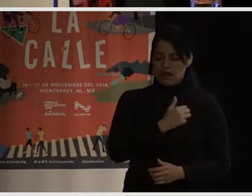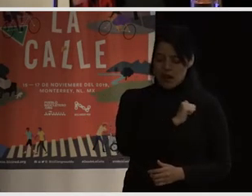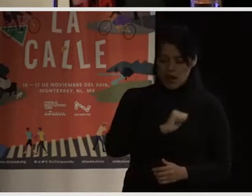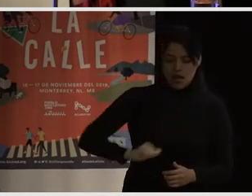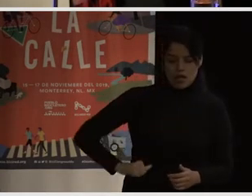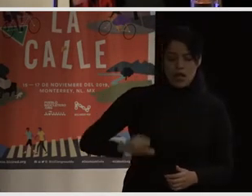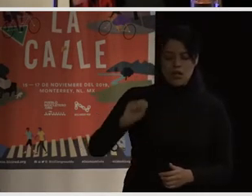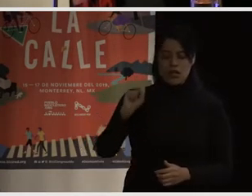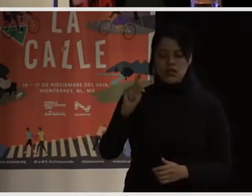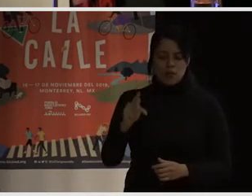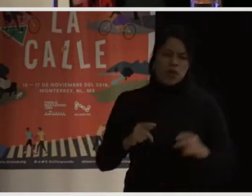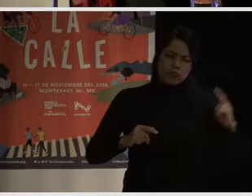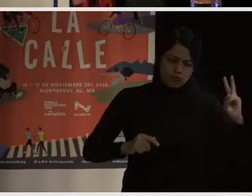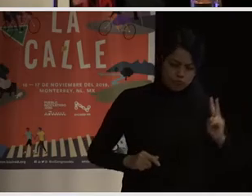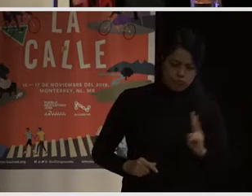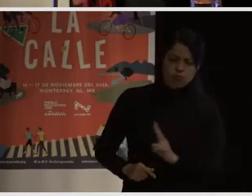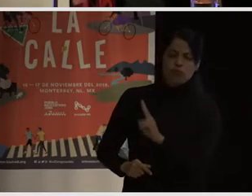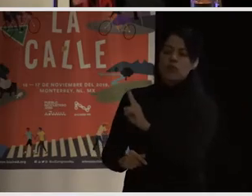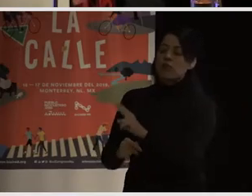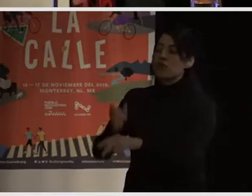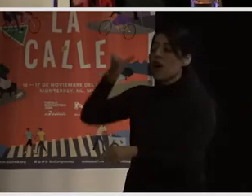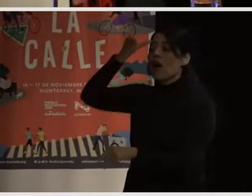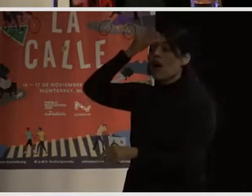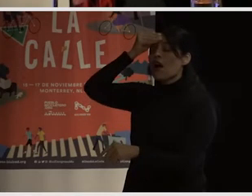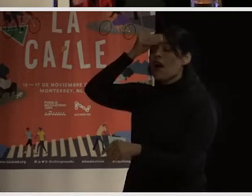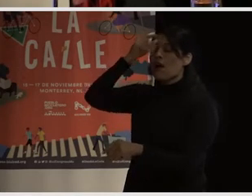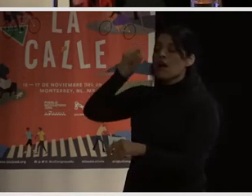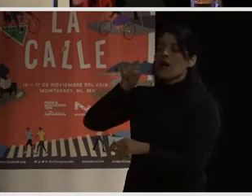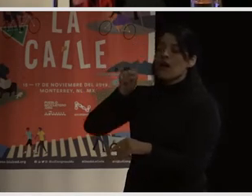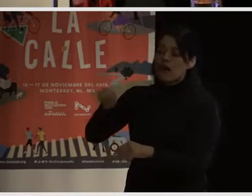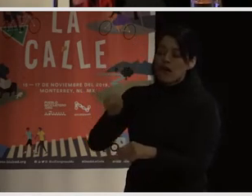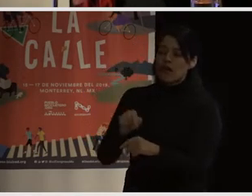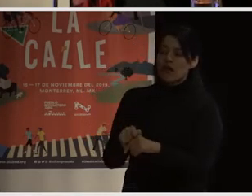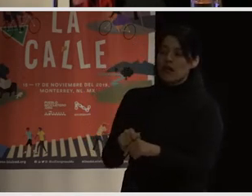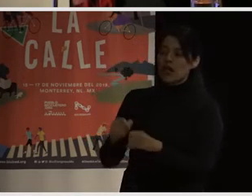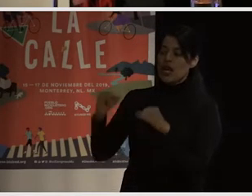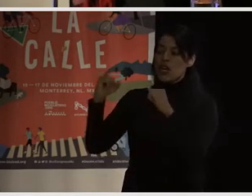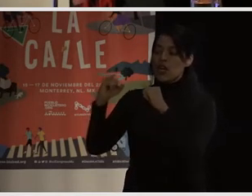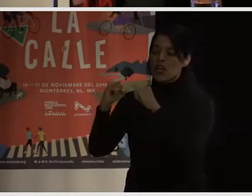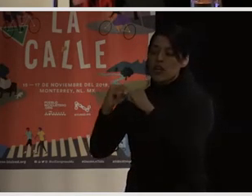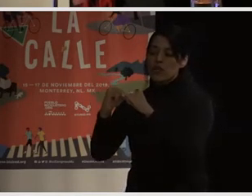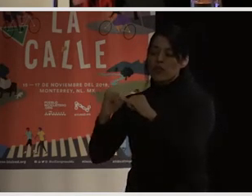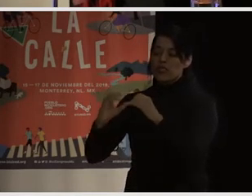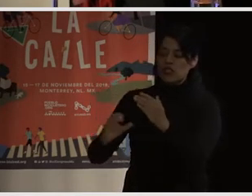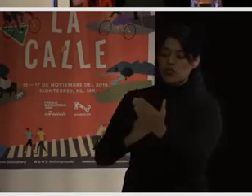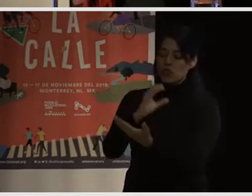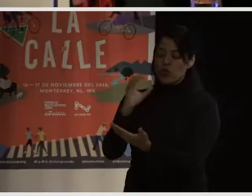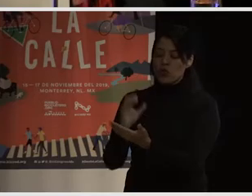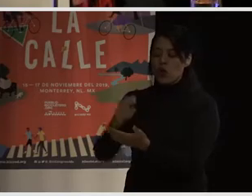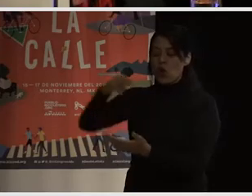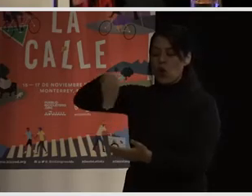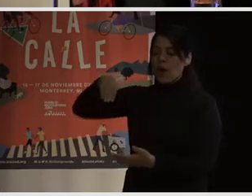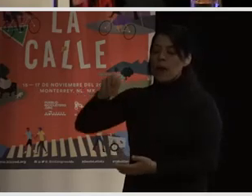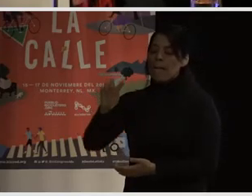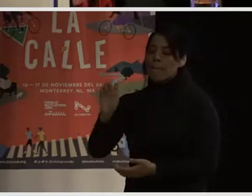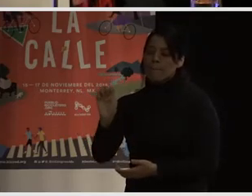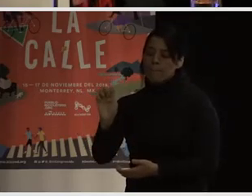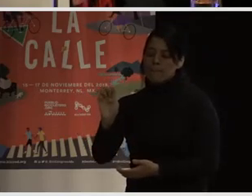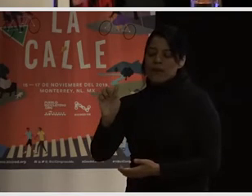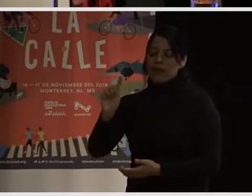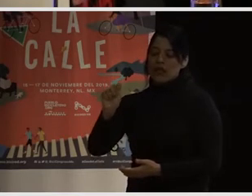para aprender y ver lo que se está haciendo en un instituto metropolitano cosas sumamente